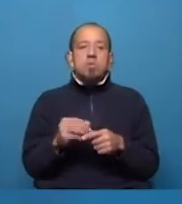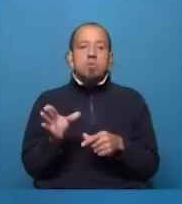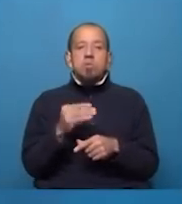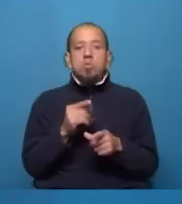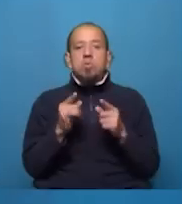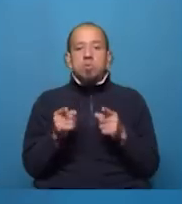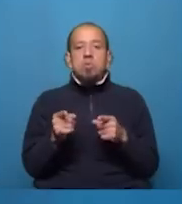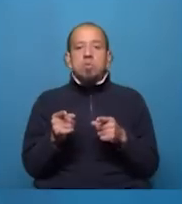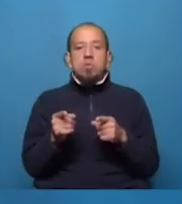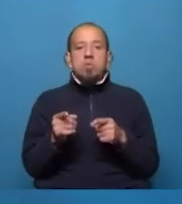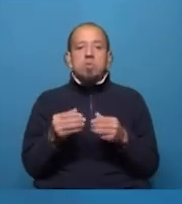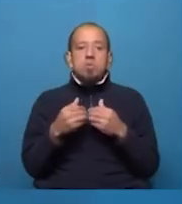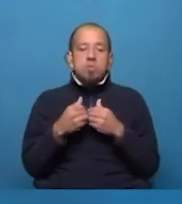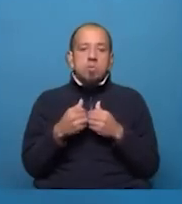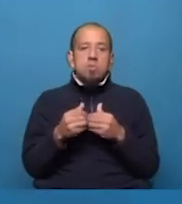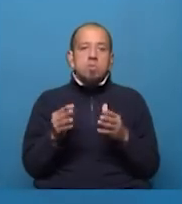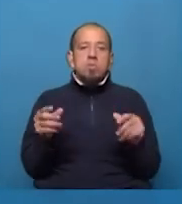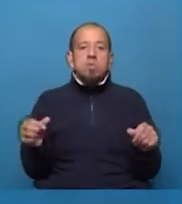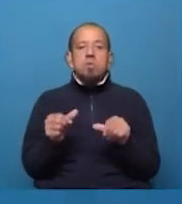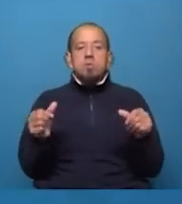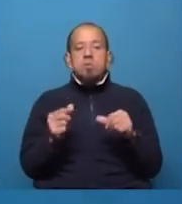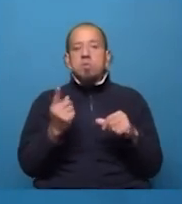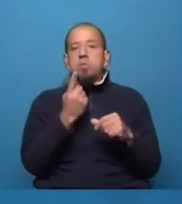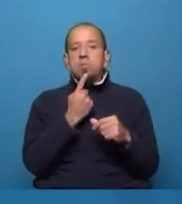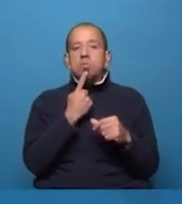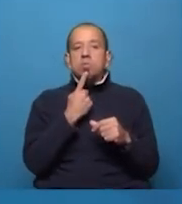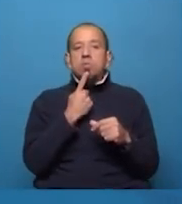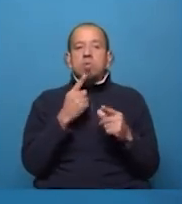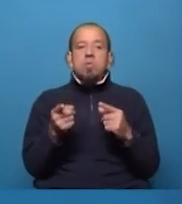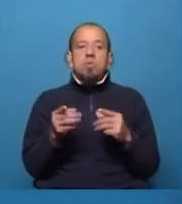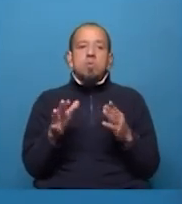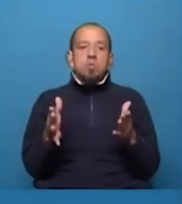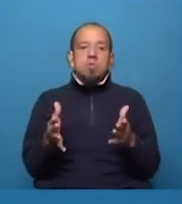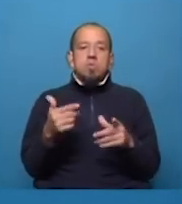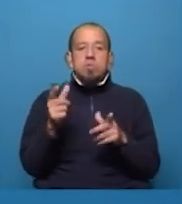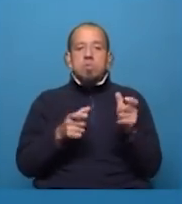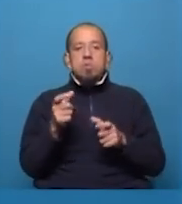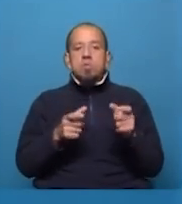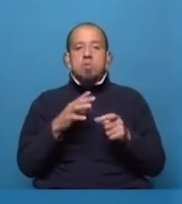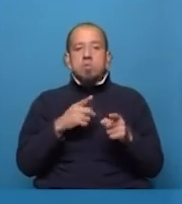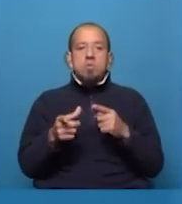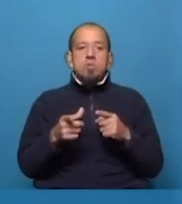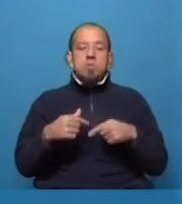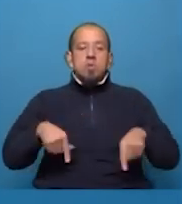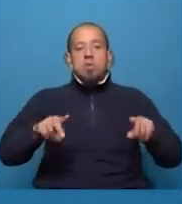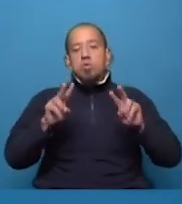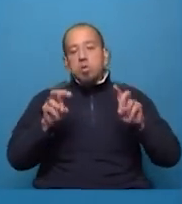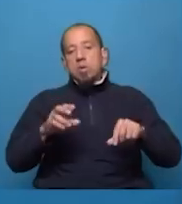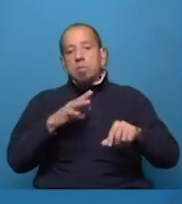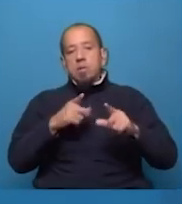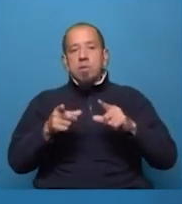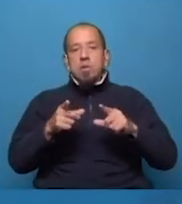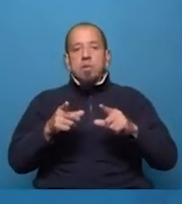eso se empezó a implementar de a poco una política o estabilidad hubo gente que se mantuvo en esos en esos temas